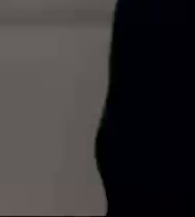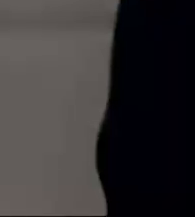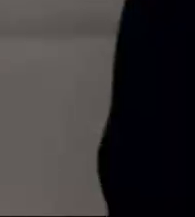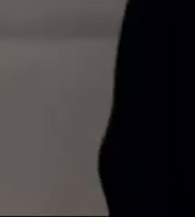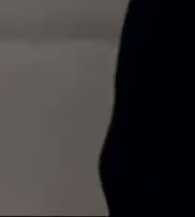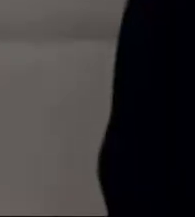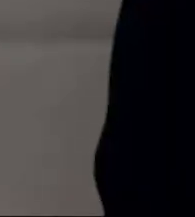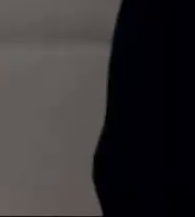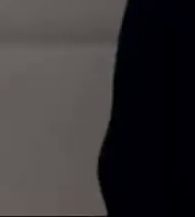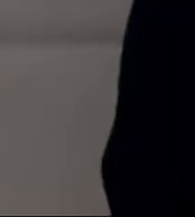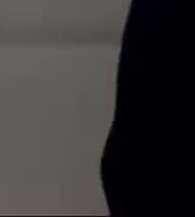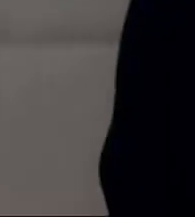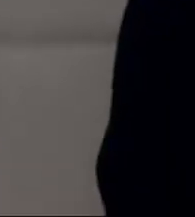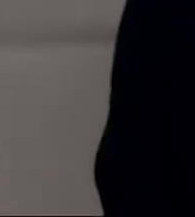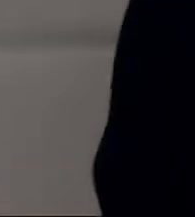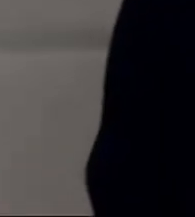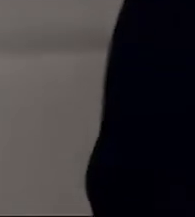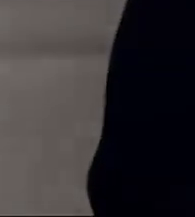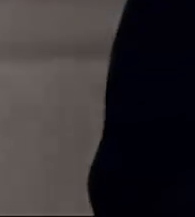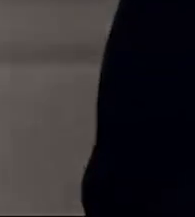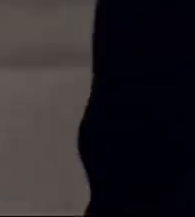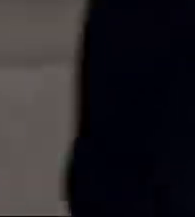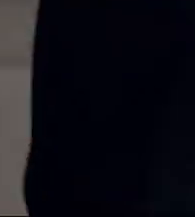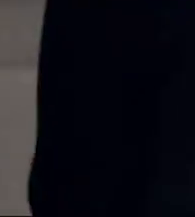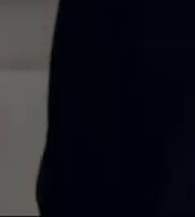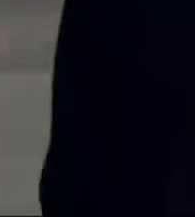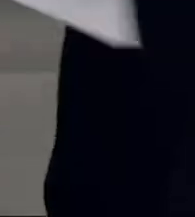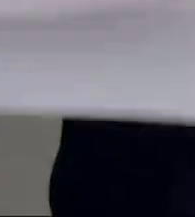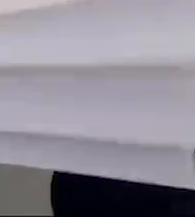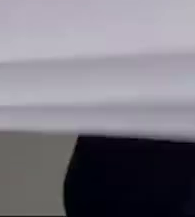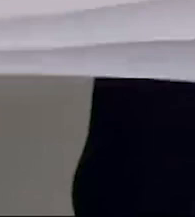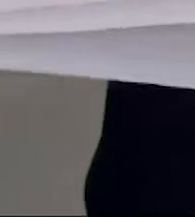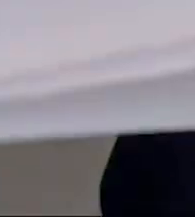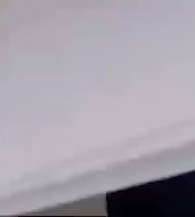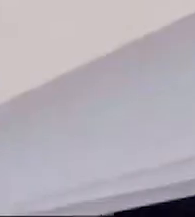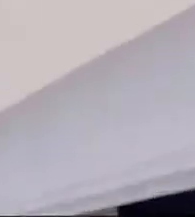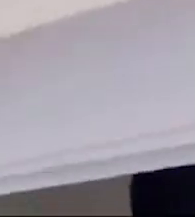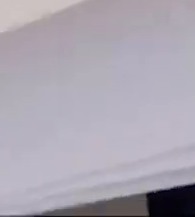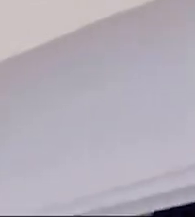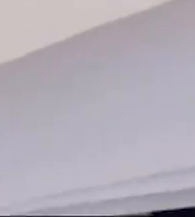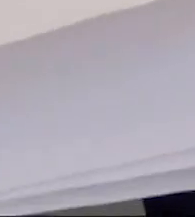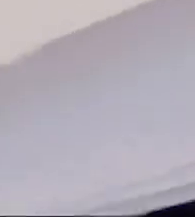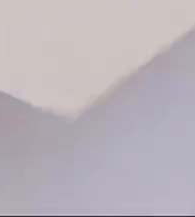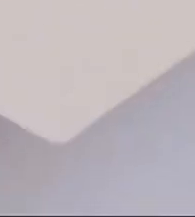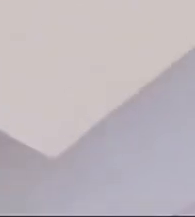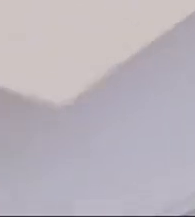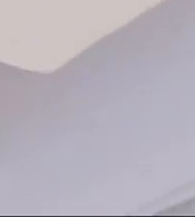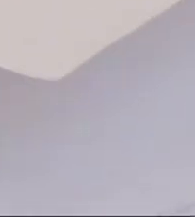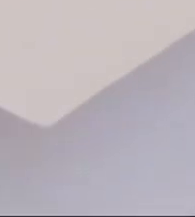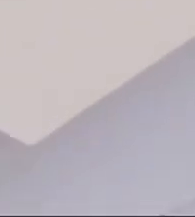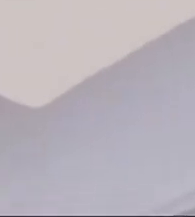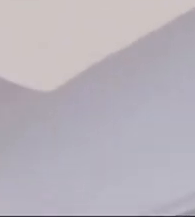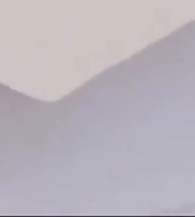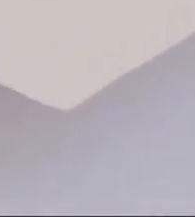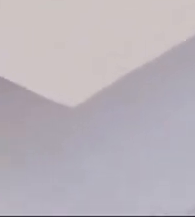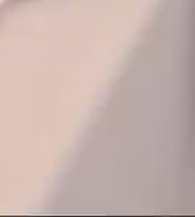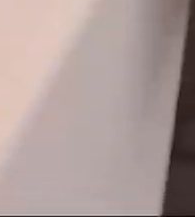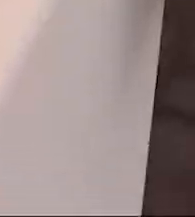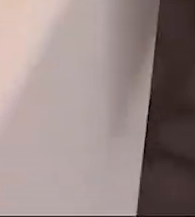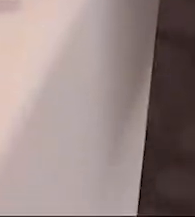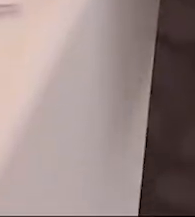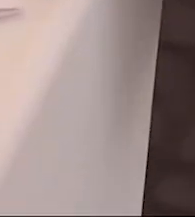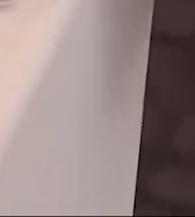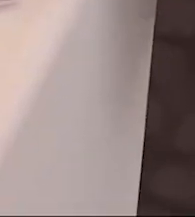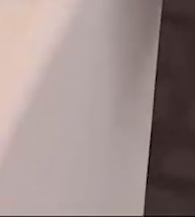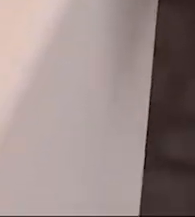el conocimiento, y por eso estamos invirtiendo en ese conocimiento. Y aquí está al final, en ese proceso, que si nos ayudan la cámara, aquí pueden ver